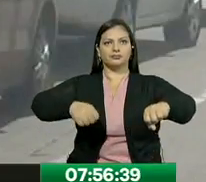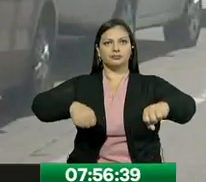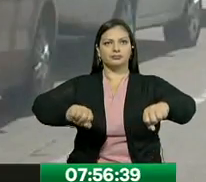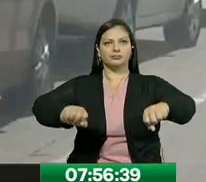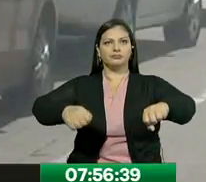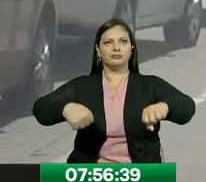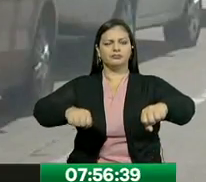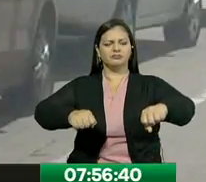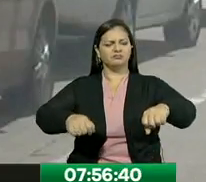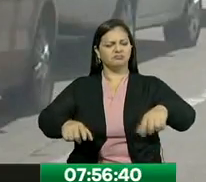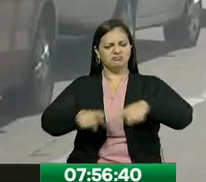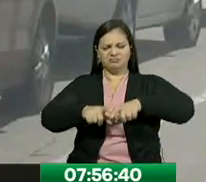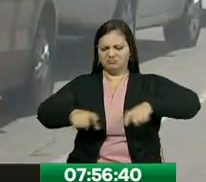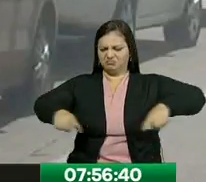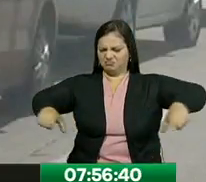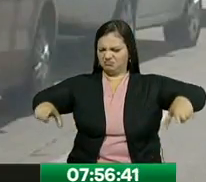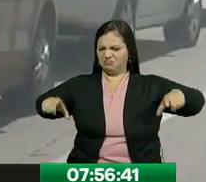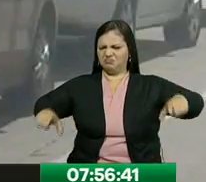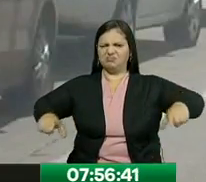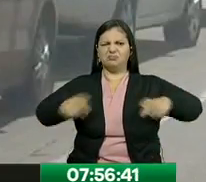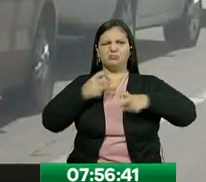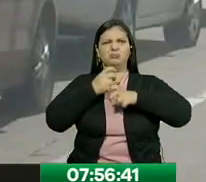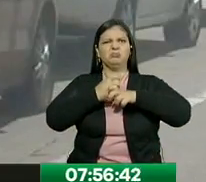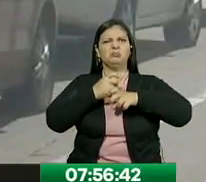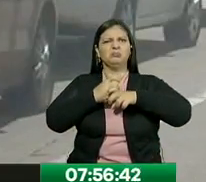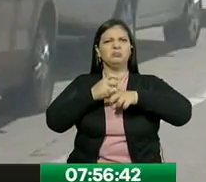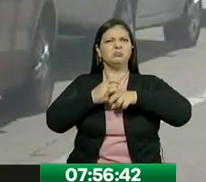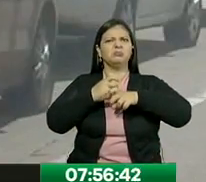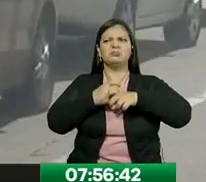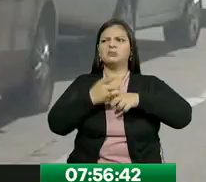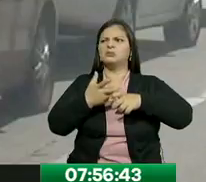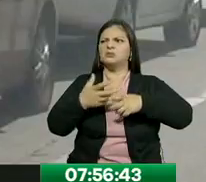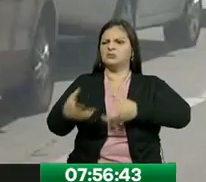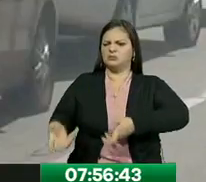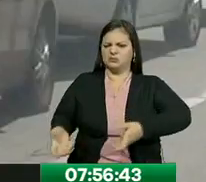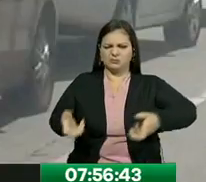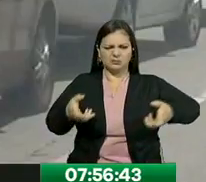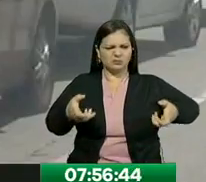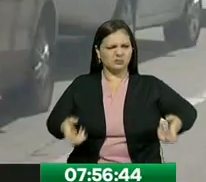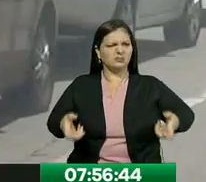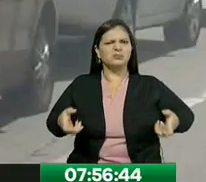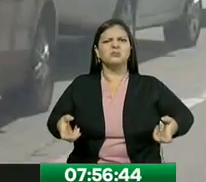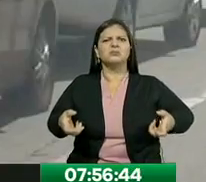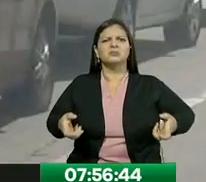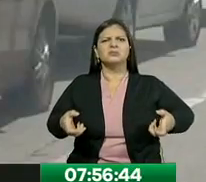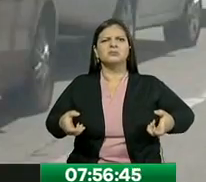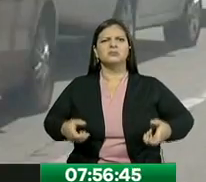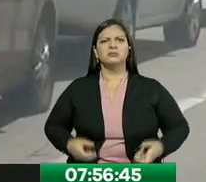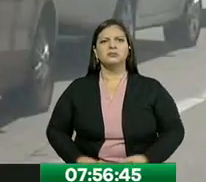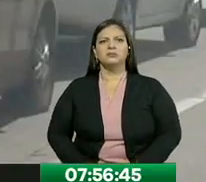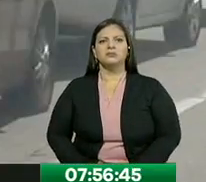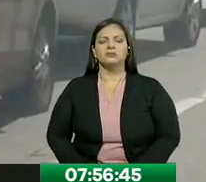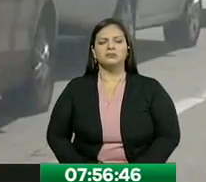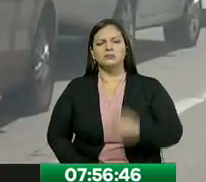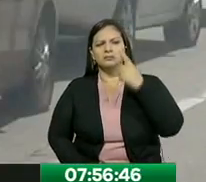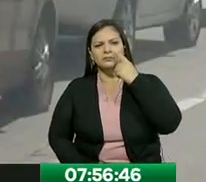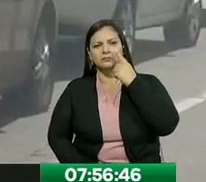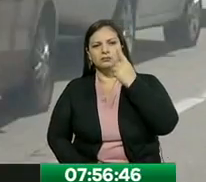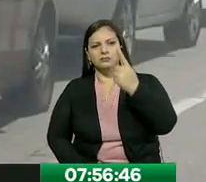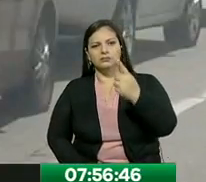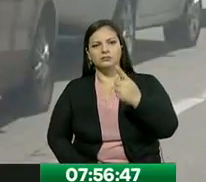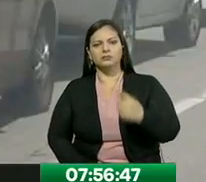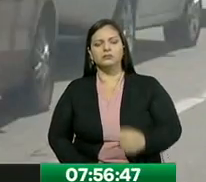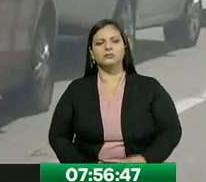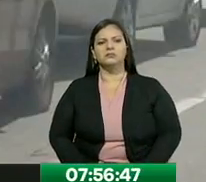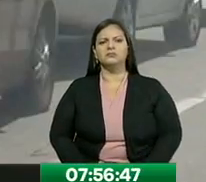hay como una especie de un pilar que están llevando ahí, es un tercer elemento. Todo apunta a indicar que se trata de una estatuilla